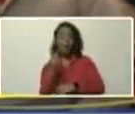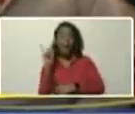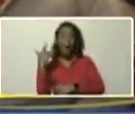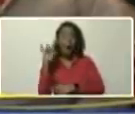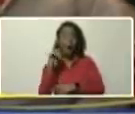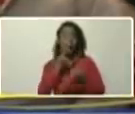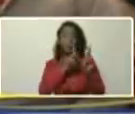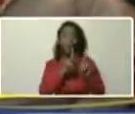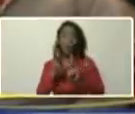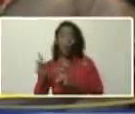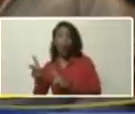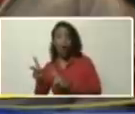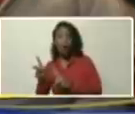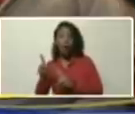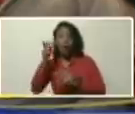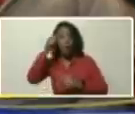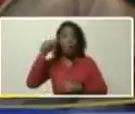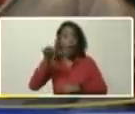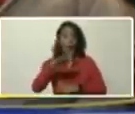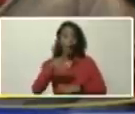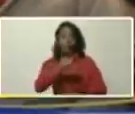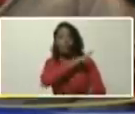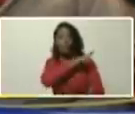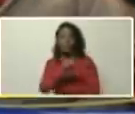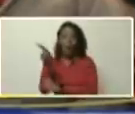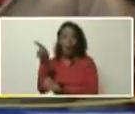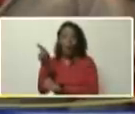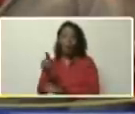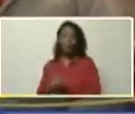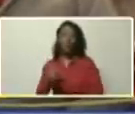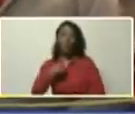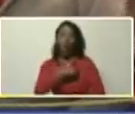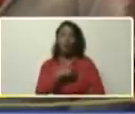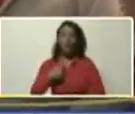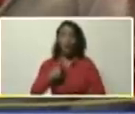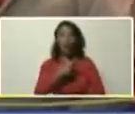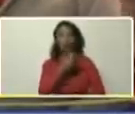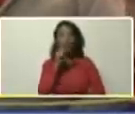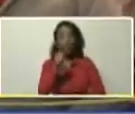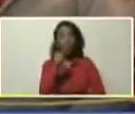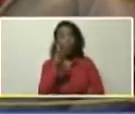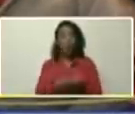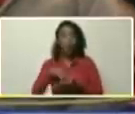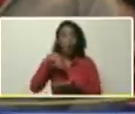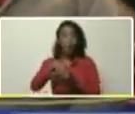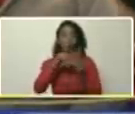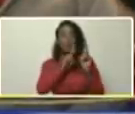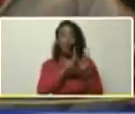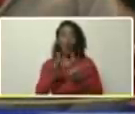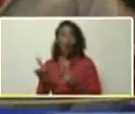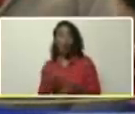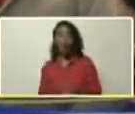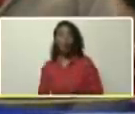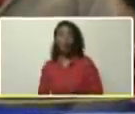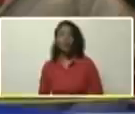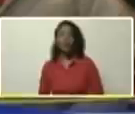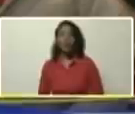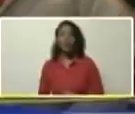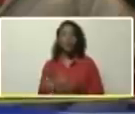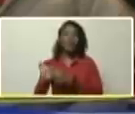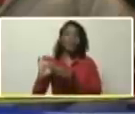del pueblo para cumplirlo. Yo quiero que tú levantes un programa de